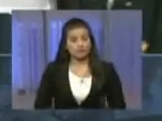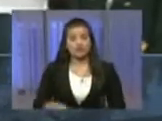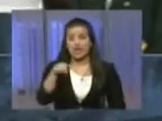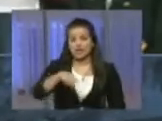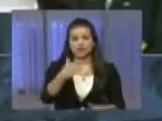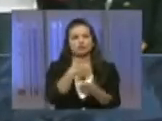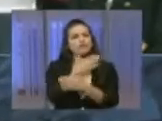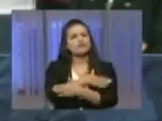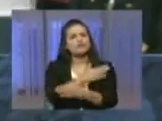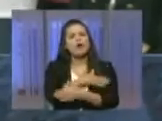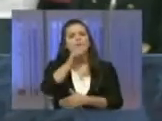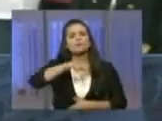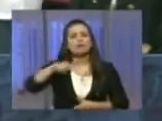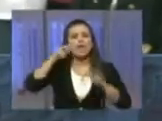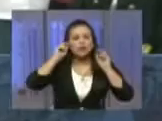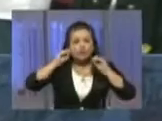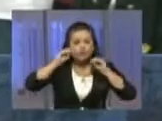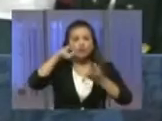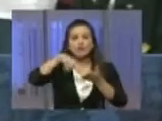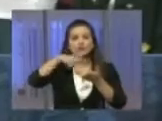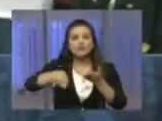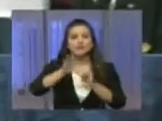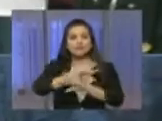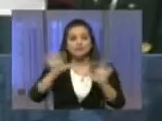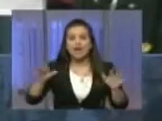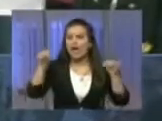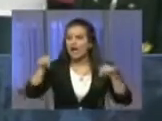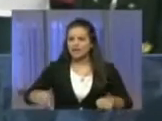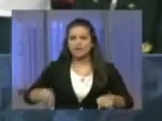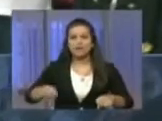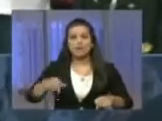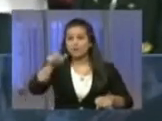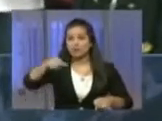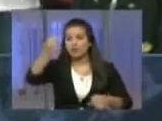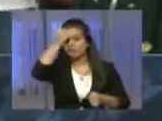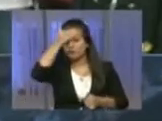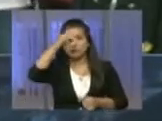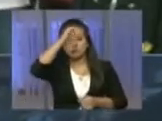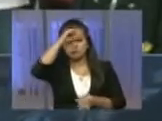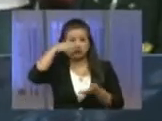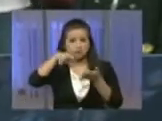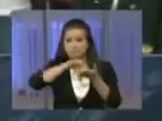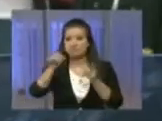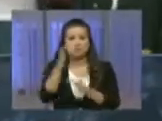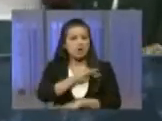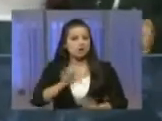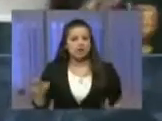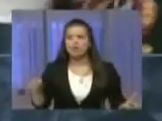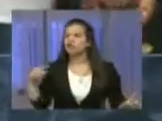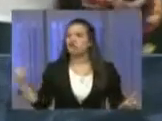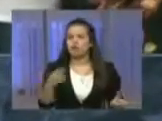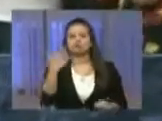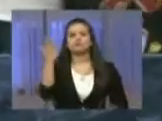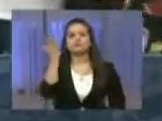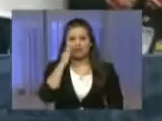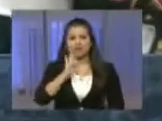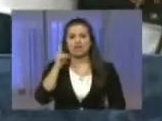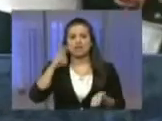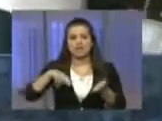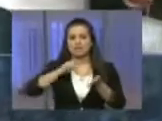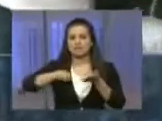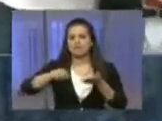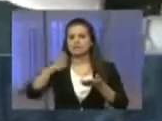compatriotas de Robinson que ya se radicó el analfabetismo Aquí no hay gente que no sepa leería escribir aquí estamos en Robinson 2 estamos en